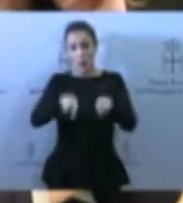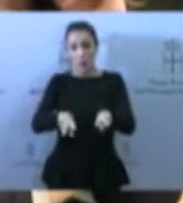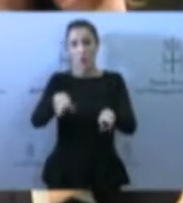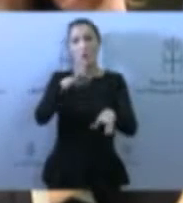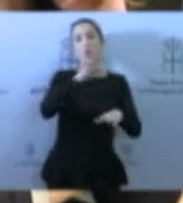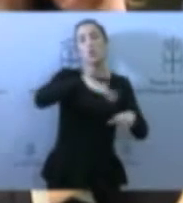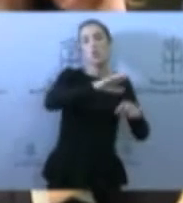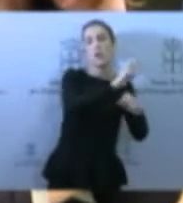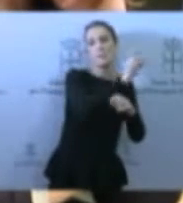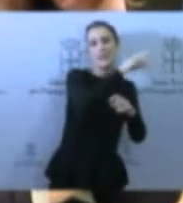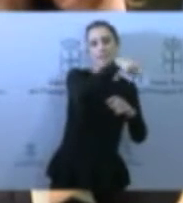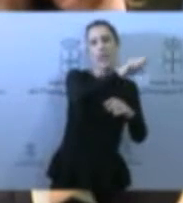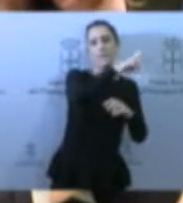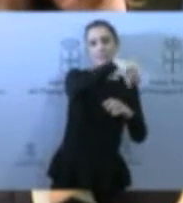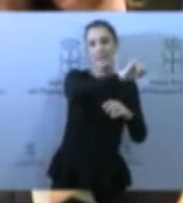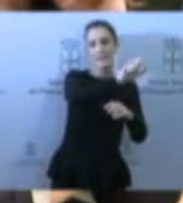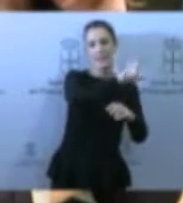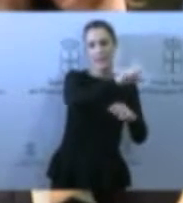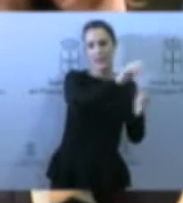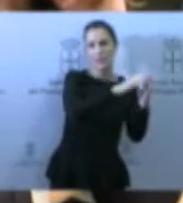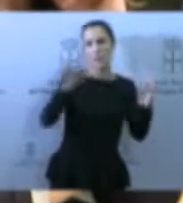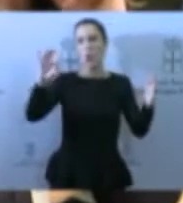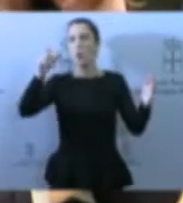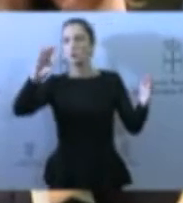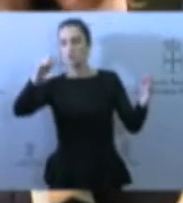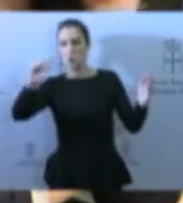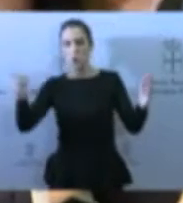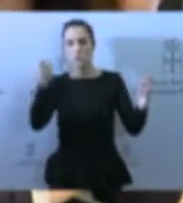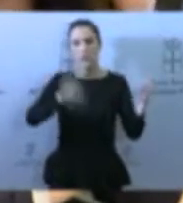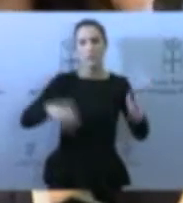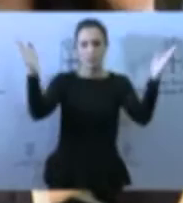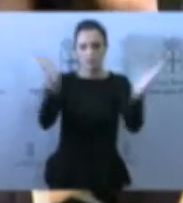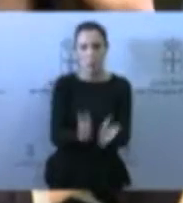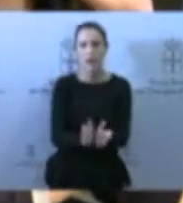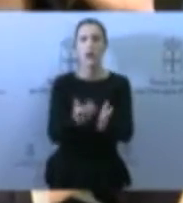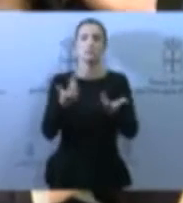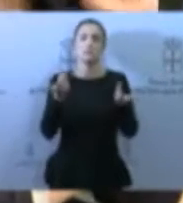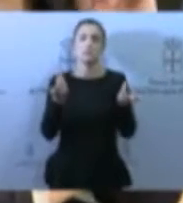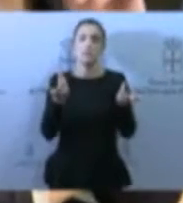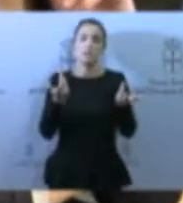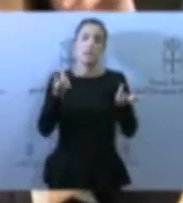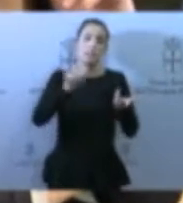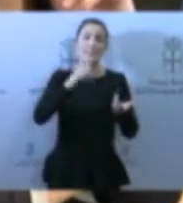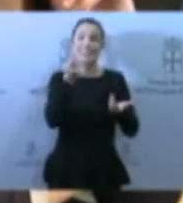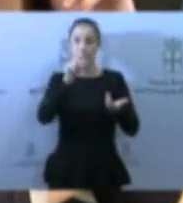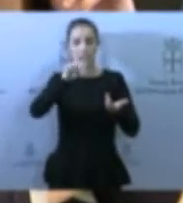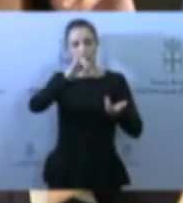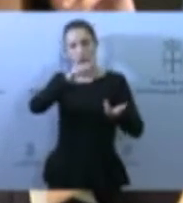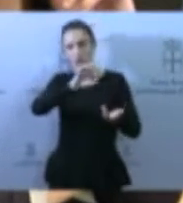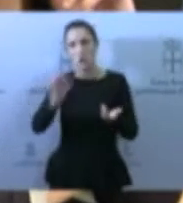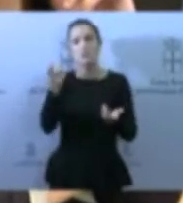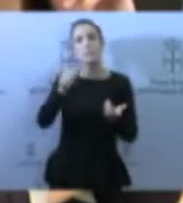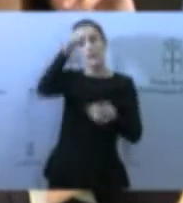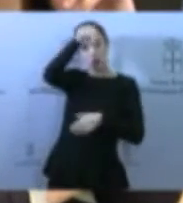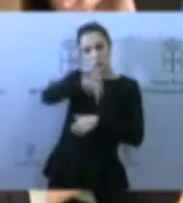a Osozcos, pasando por la parte de Les Cuenques, por Quirós, Somio y, por supuesto, el suroccidente. Y tiene lo de preocupante esta